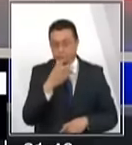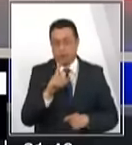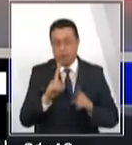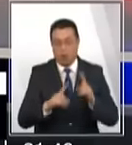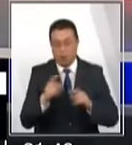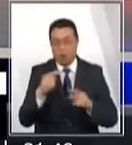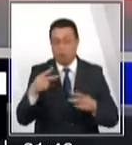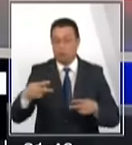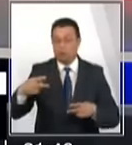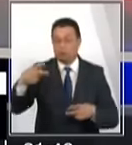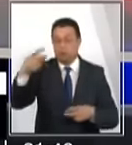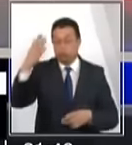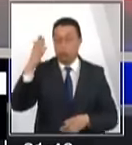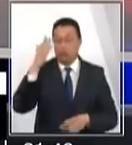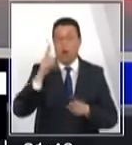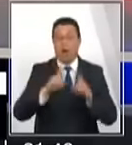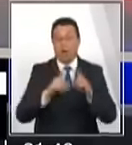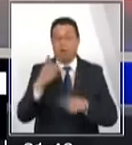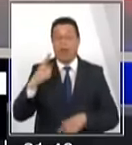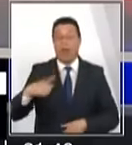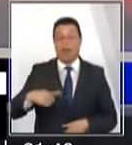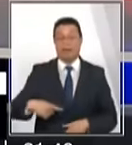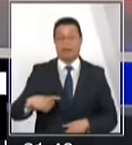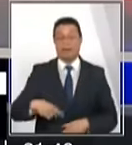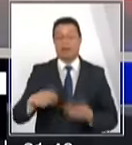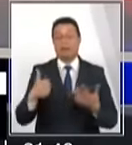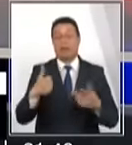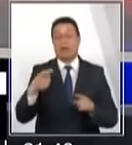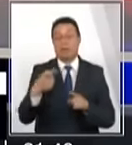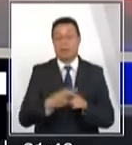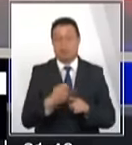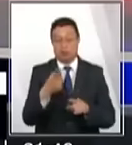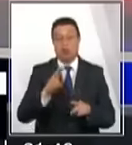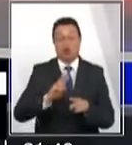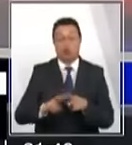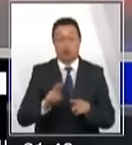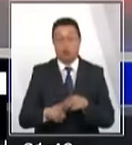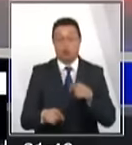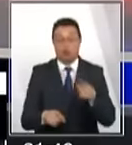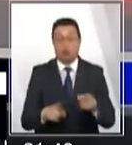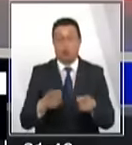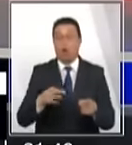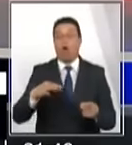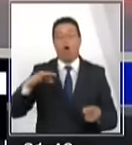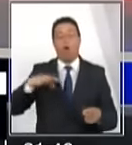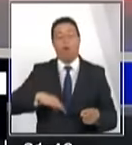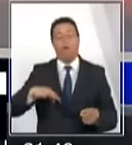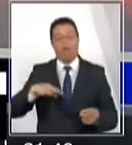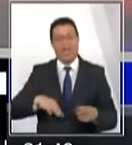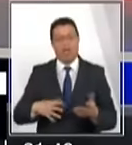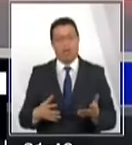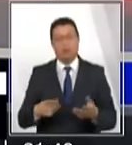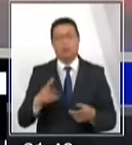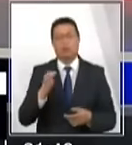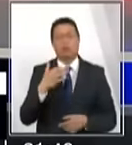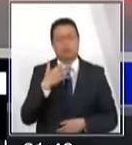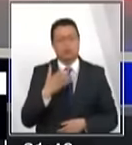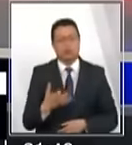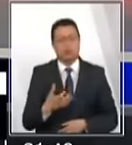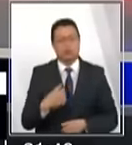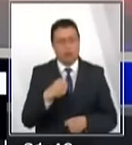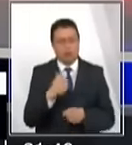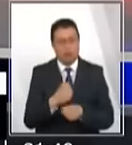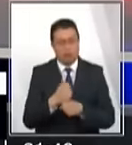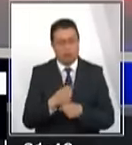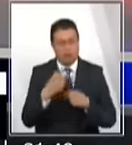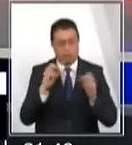polémicas de aquellos que tenían licencias de más de se meses que una de las soluciones era que se jubilar Por qué puen trabajadores que están